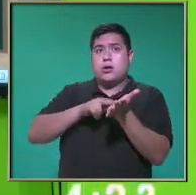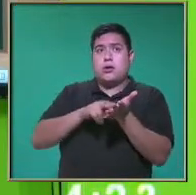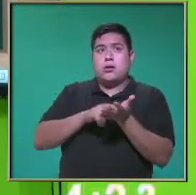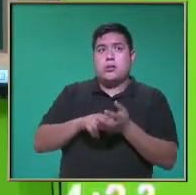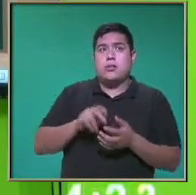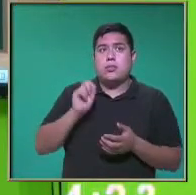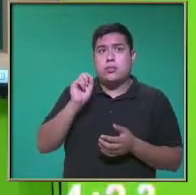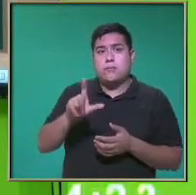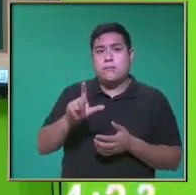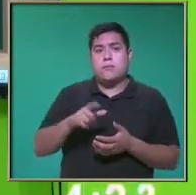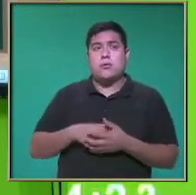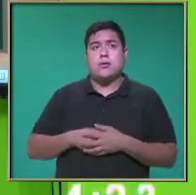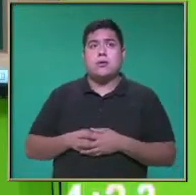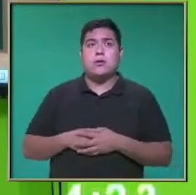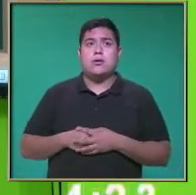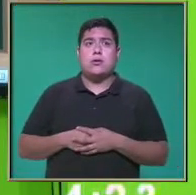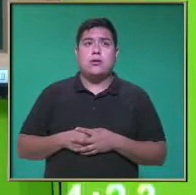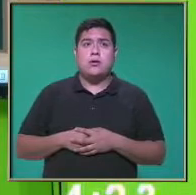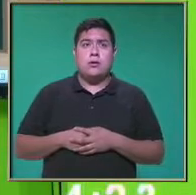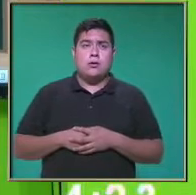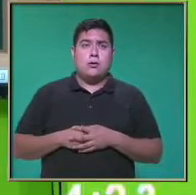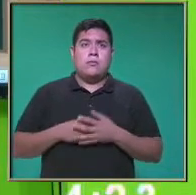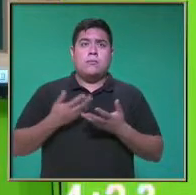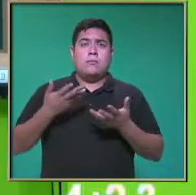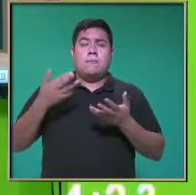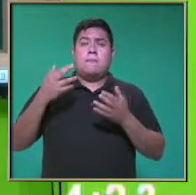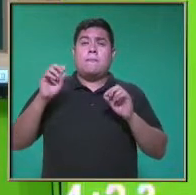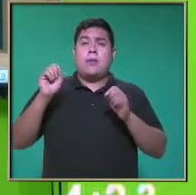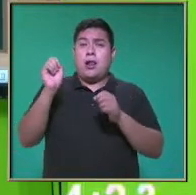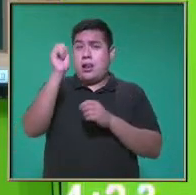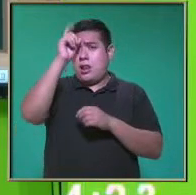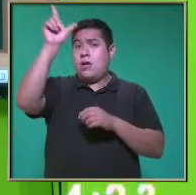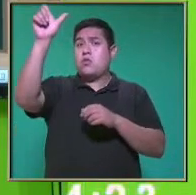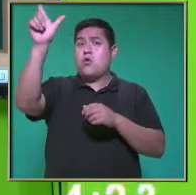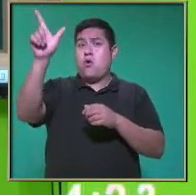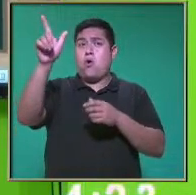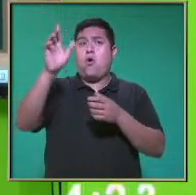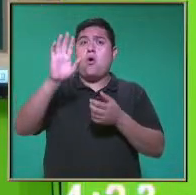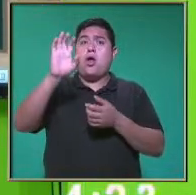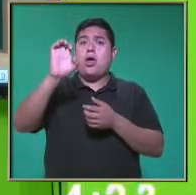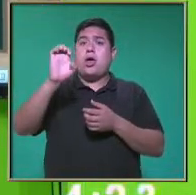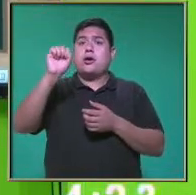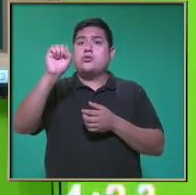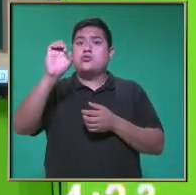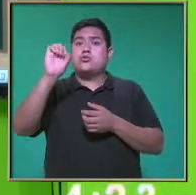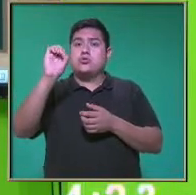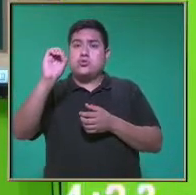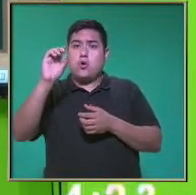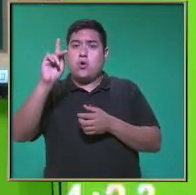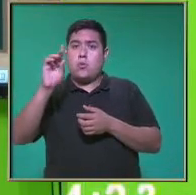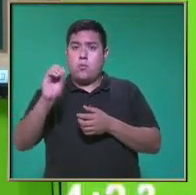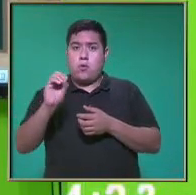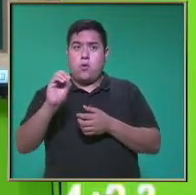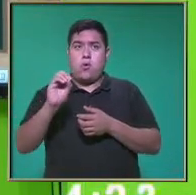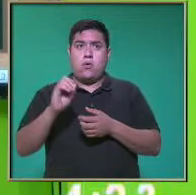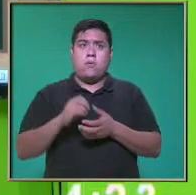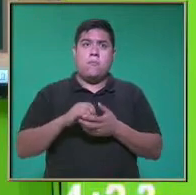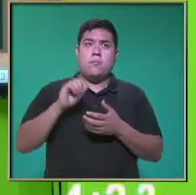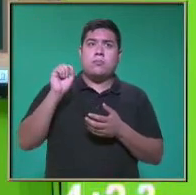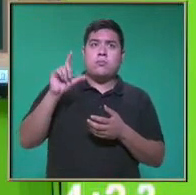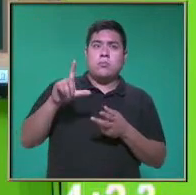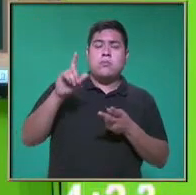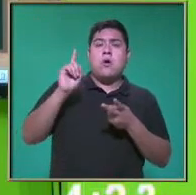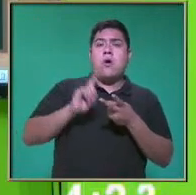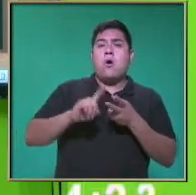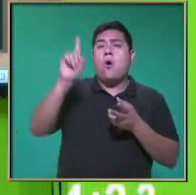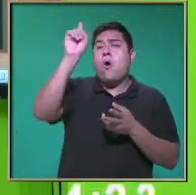the author, Aesop. Tenemos que el autor es Esopo. The purpose of this fable is to teach a moral.